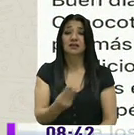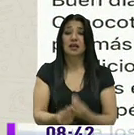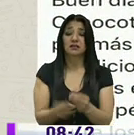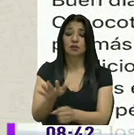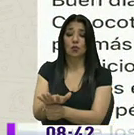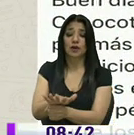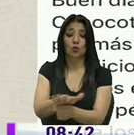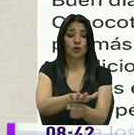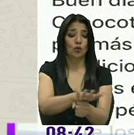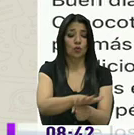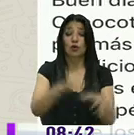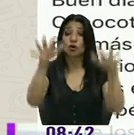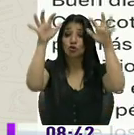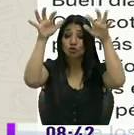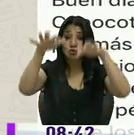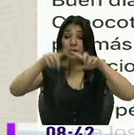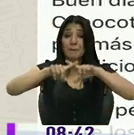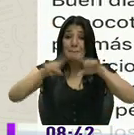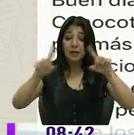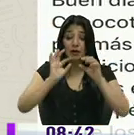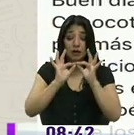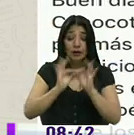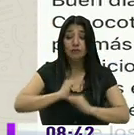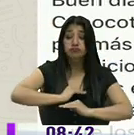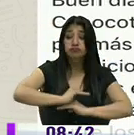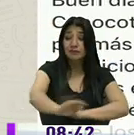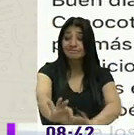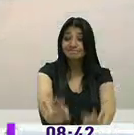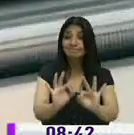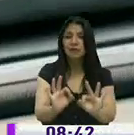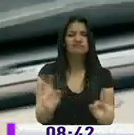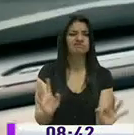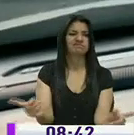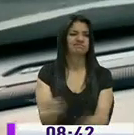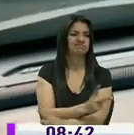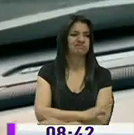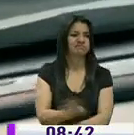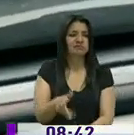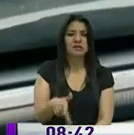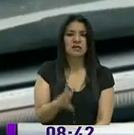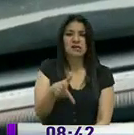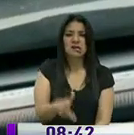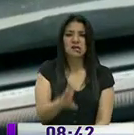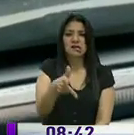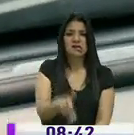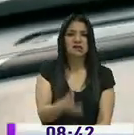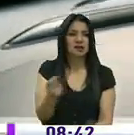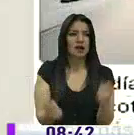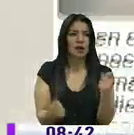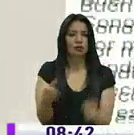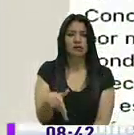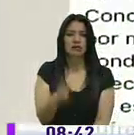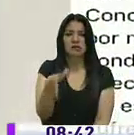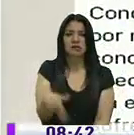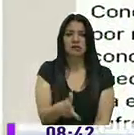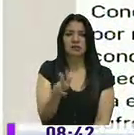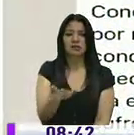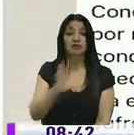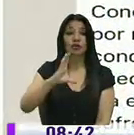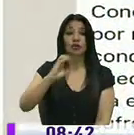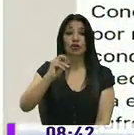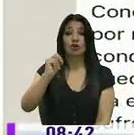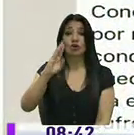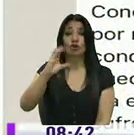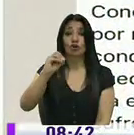en la época de lluvia pero la condición de la vida es pésima tan terrible terrible conocoto hay